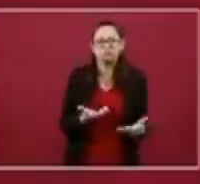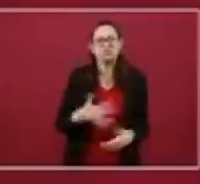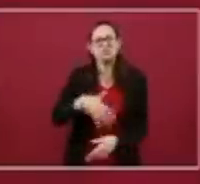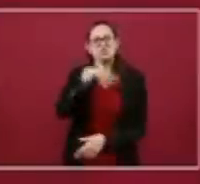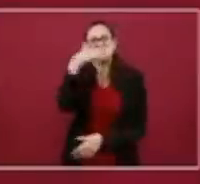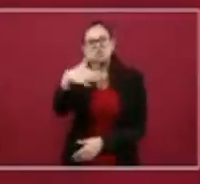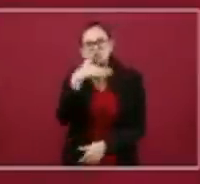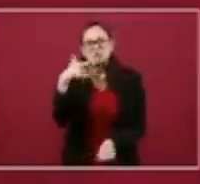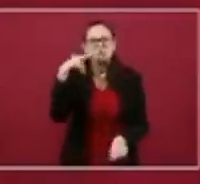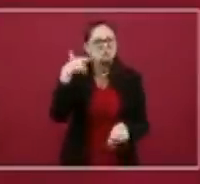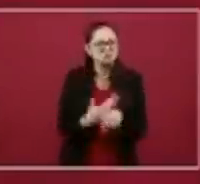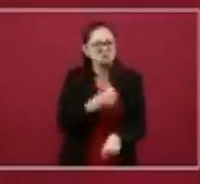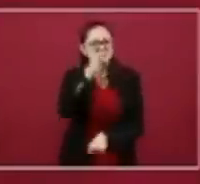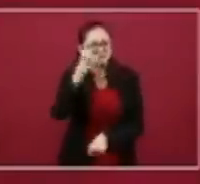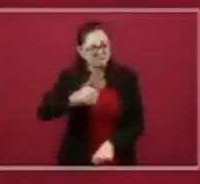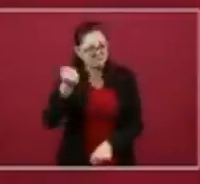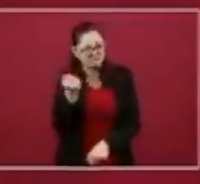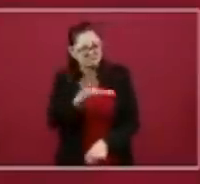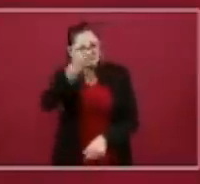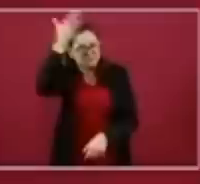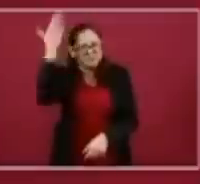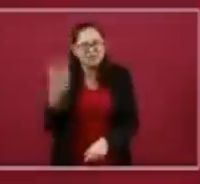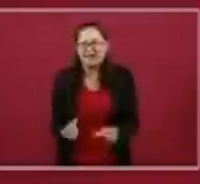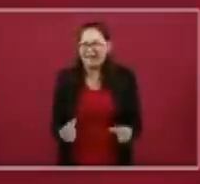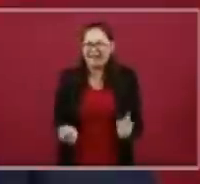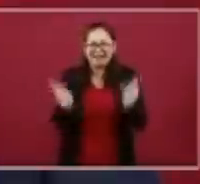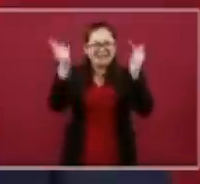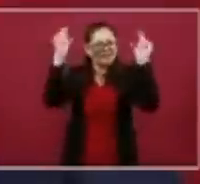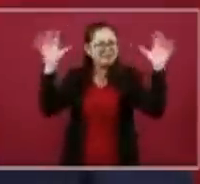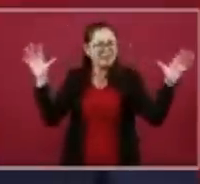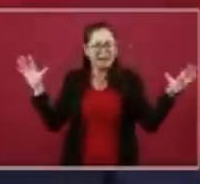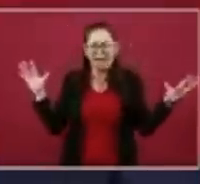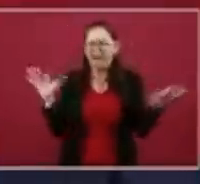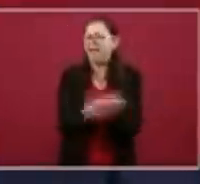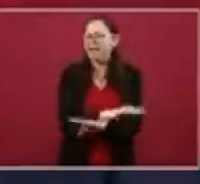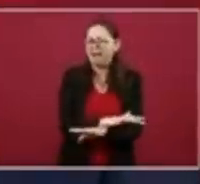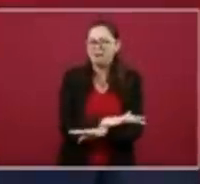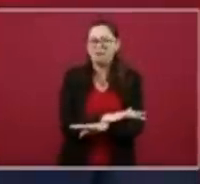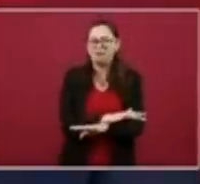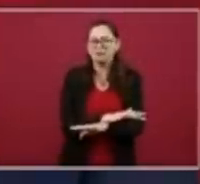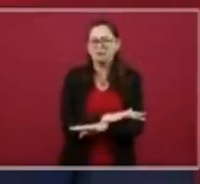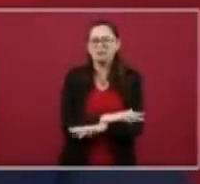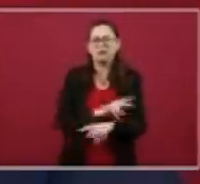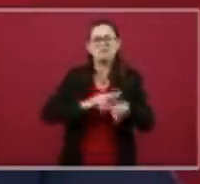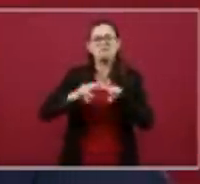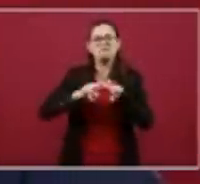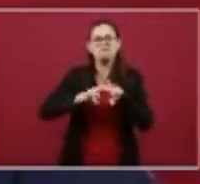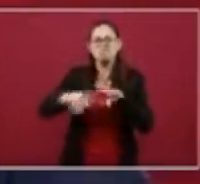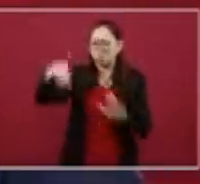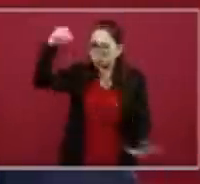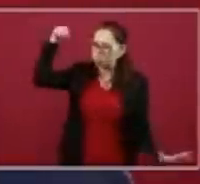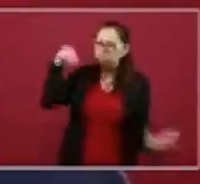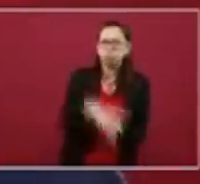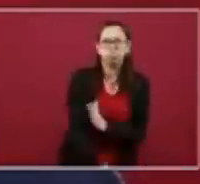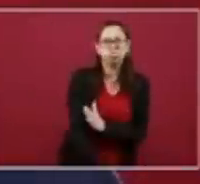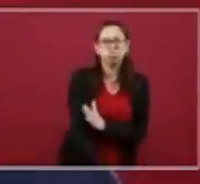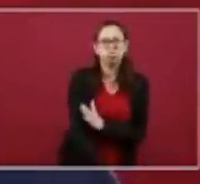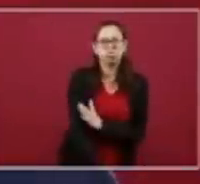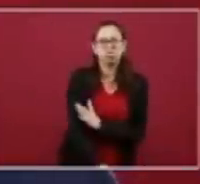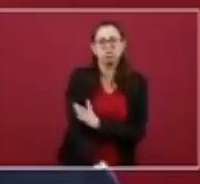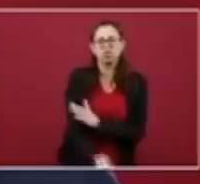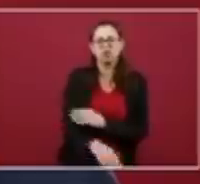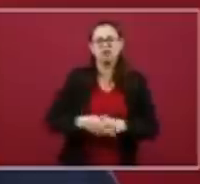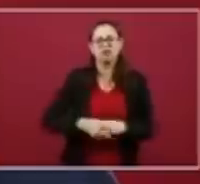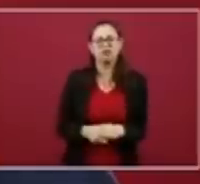corruptos, irresponsables, y en un abrir y cerrar de ojo acabaron con los ferrocarriles.